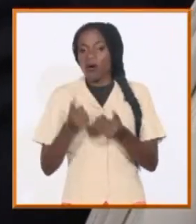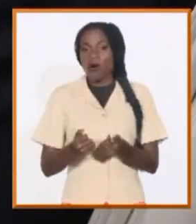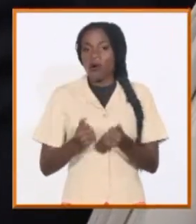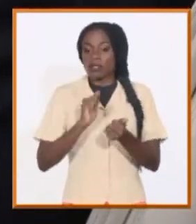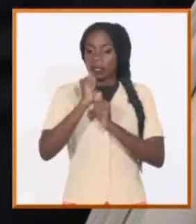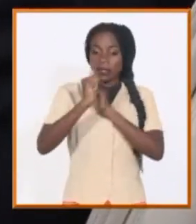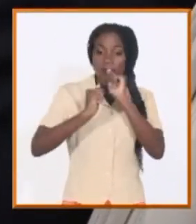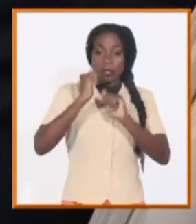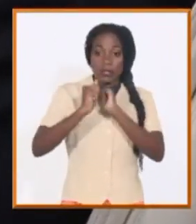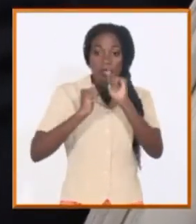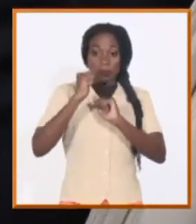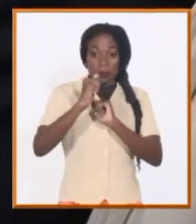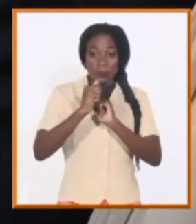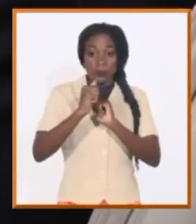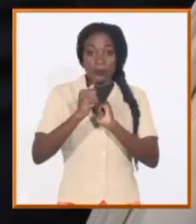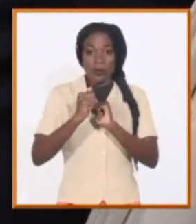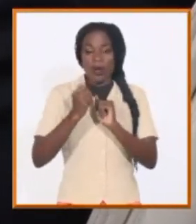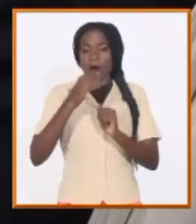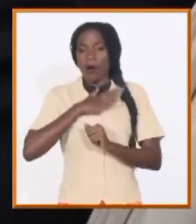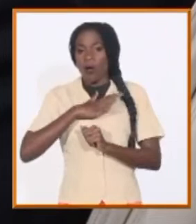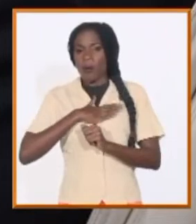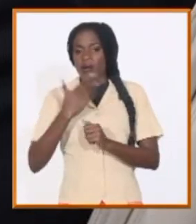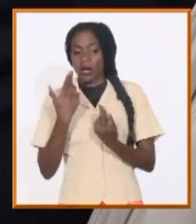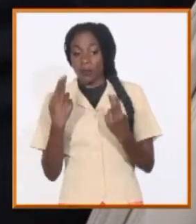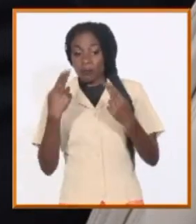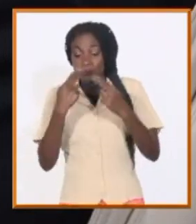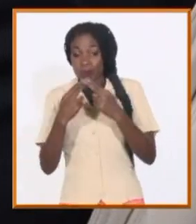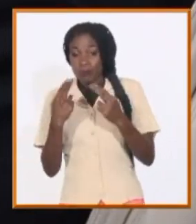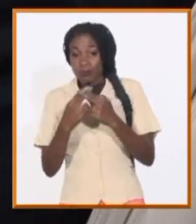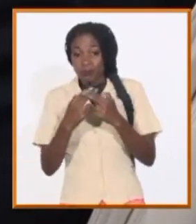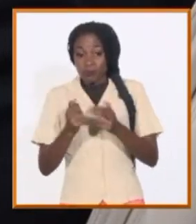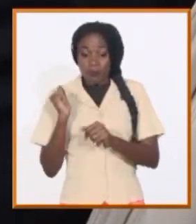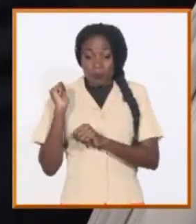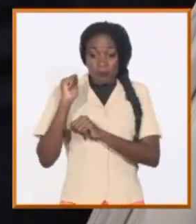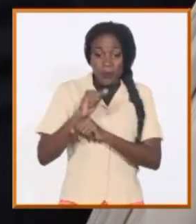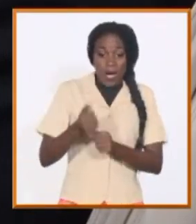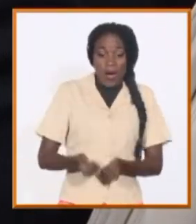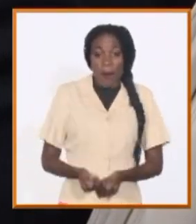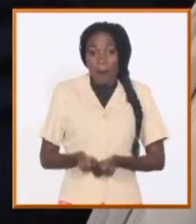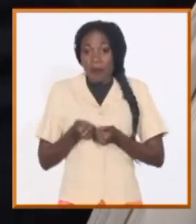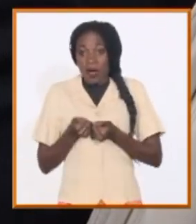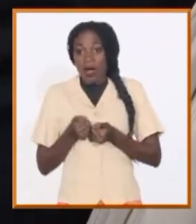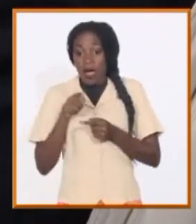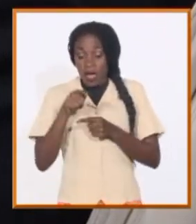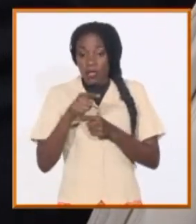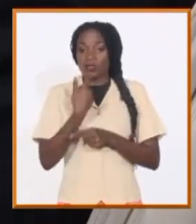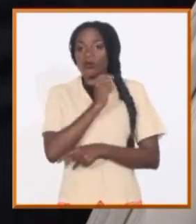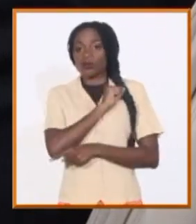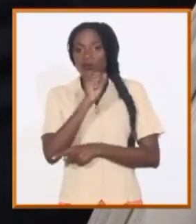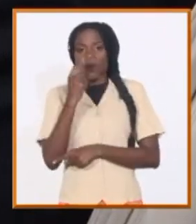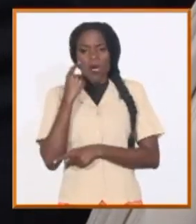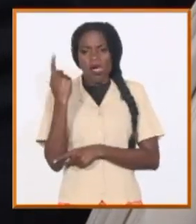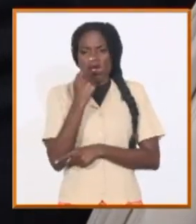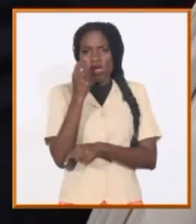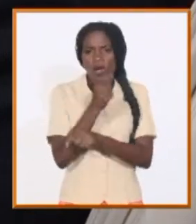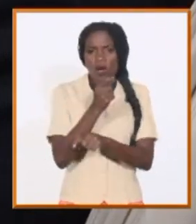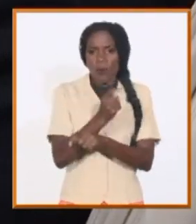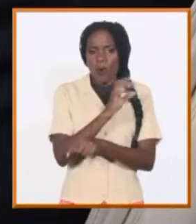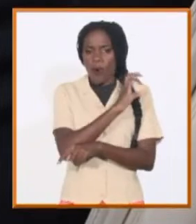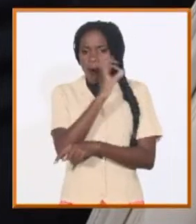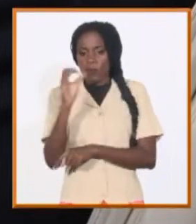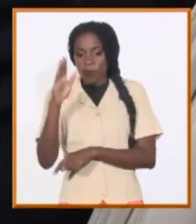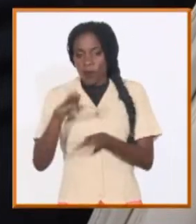creo que ahí, como se esperaba, los deportes de combate, sobre todo el peso de la delegación. Por ahí está el profesor Manso, el doctor Manso, lo